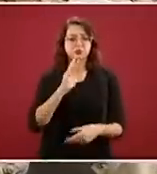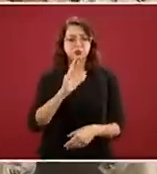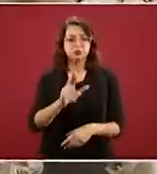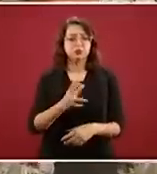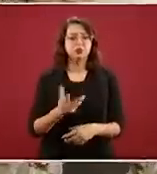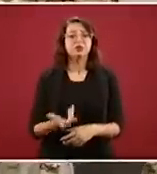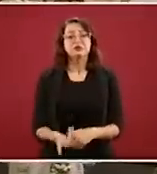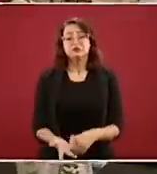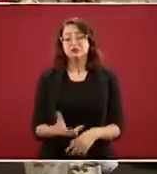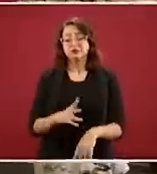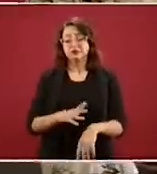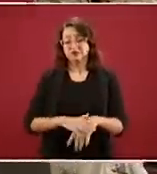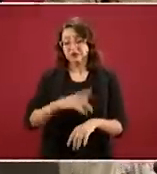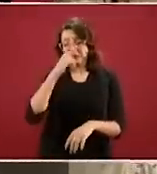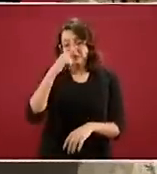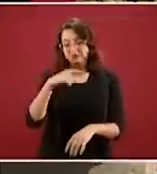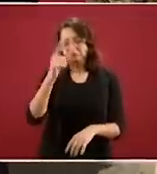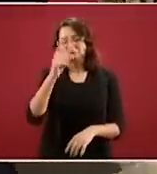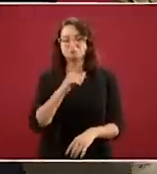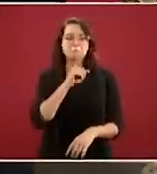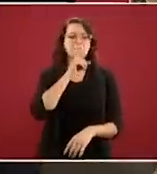fácil porque